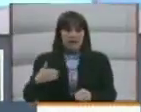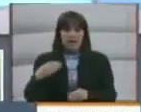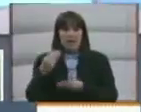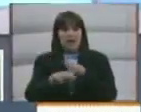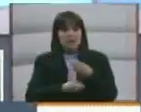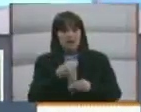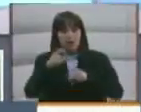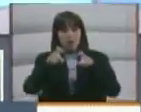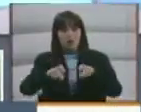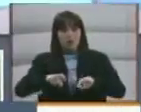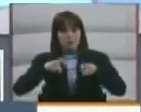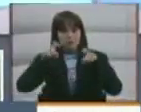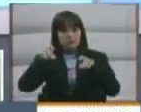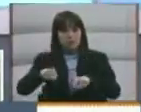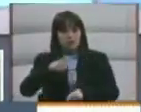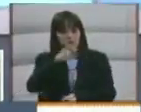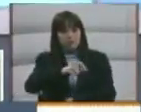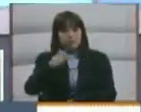campesinos.